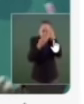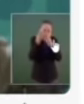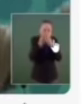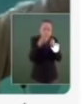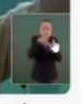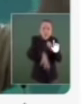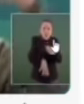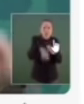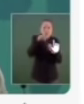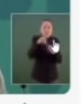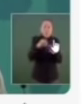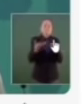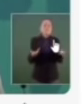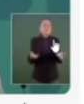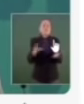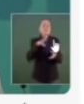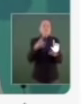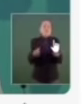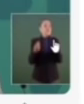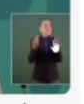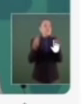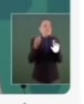muchísimas así